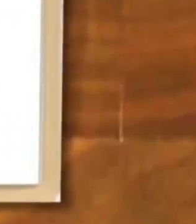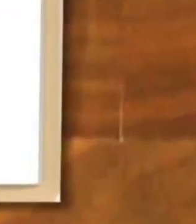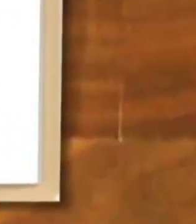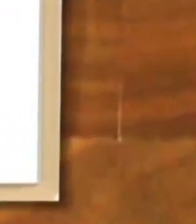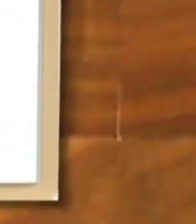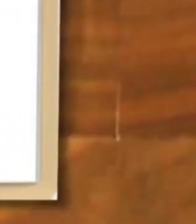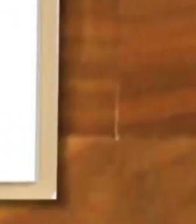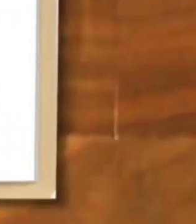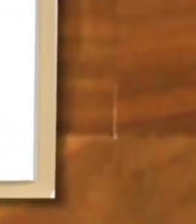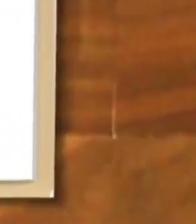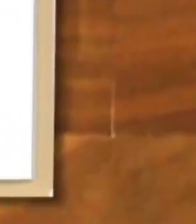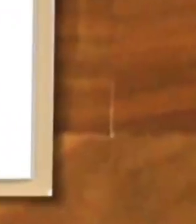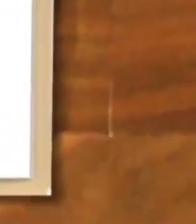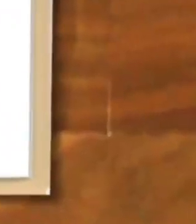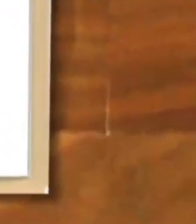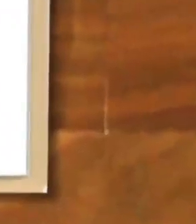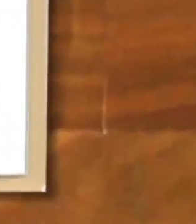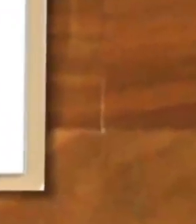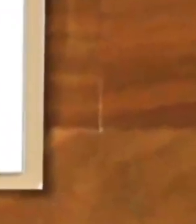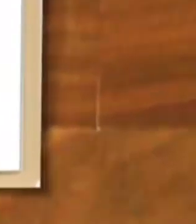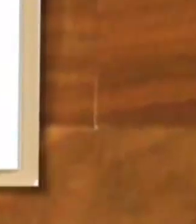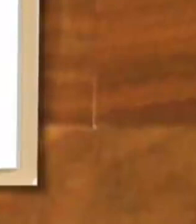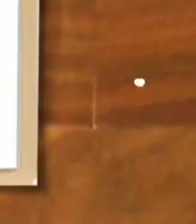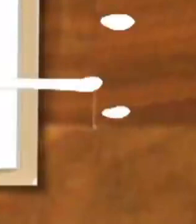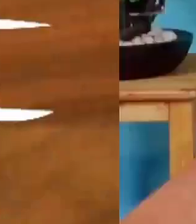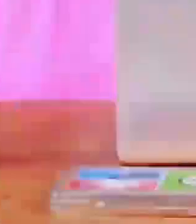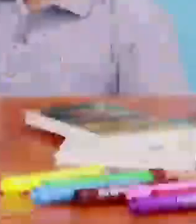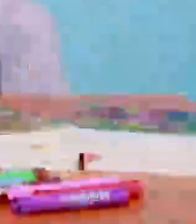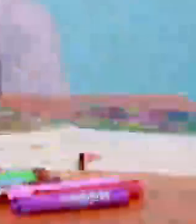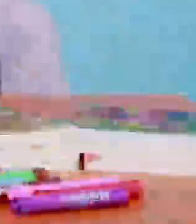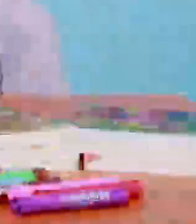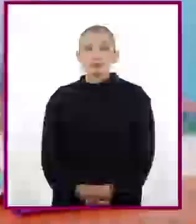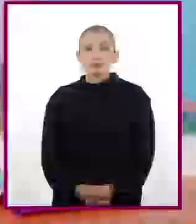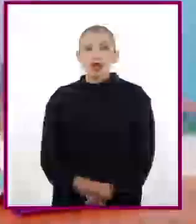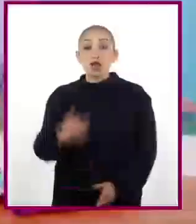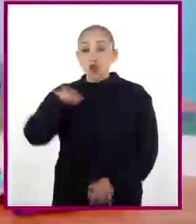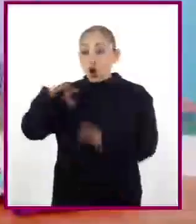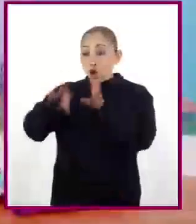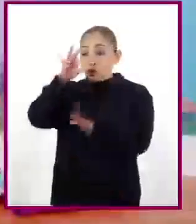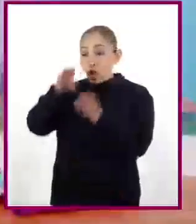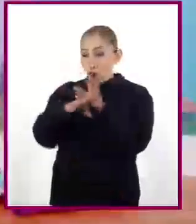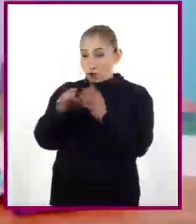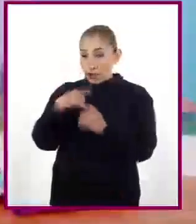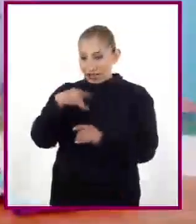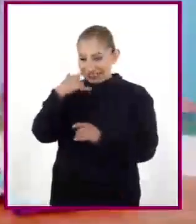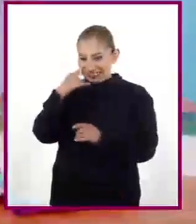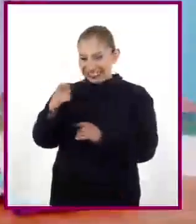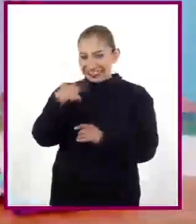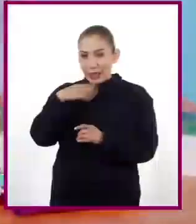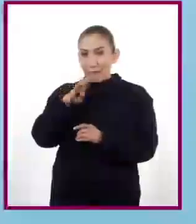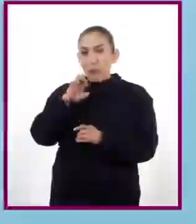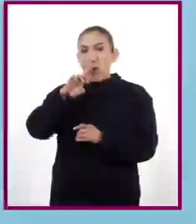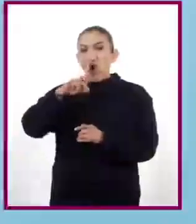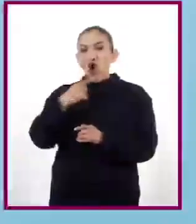laboriosos infiernos de las minas de oro antillanas. Encontré un dato curioso acerca de Borges.